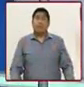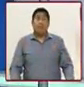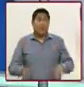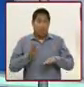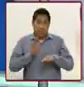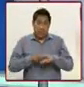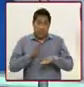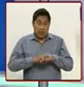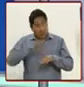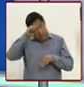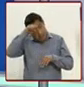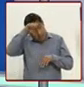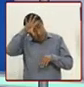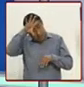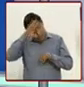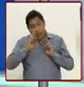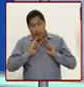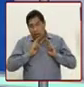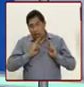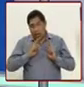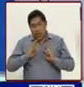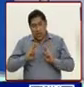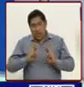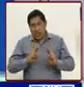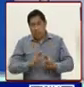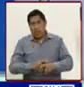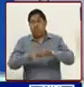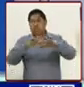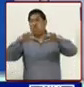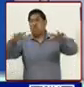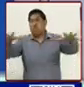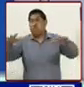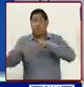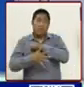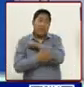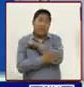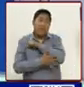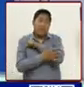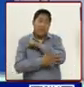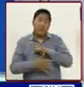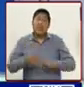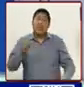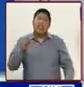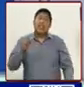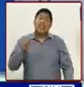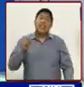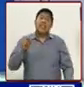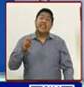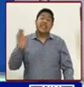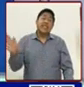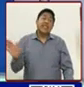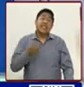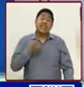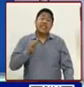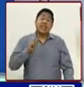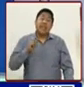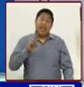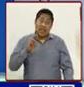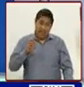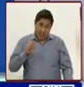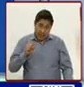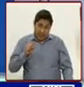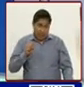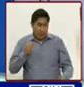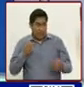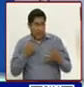hay alerta en Tarija por desbordes de ríos, específicamente en las comunidades de San Pedro de Sola y San Andrés. Los comunarios están